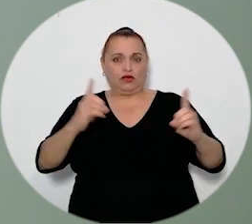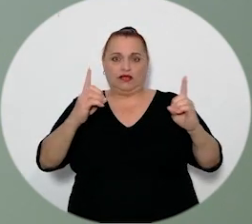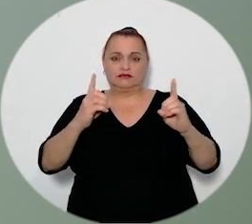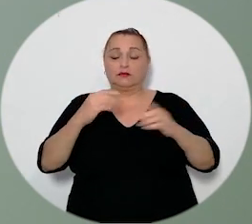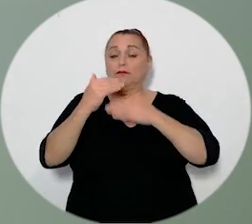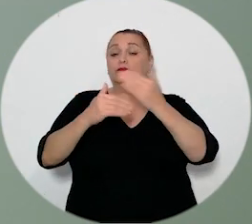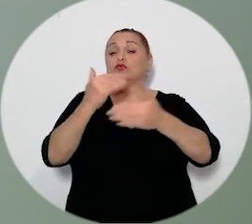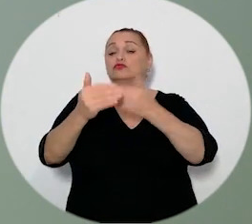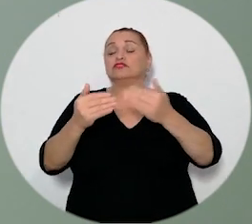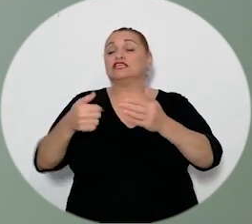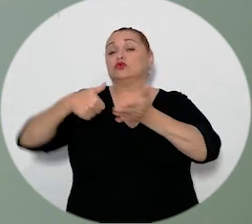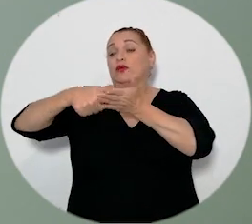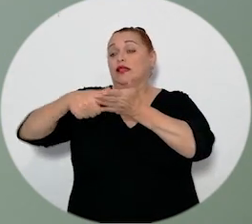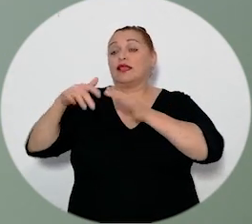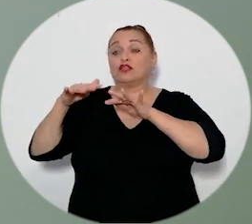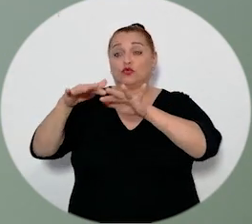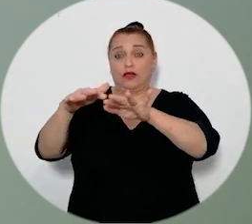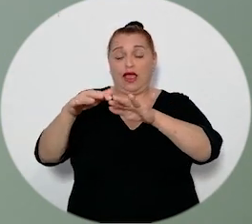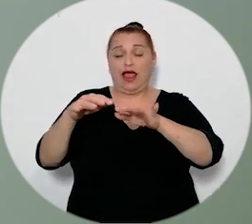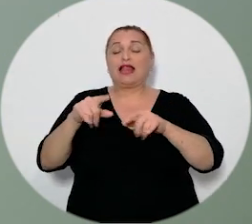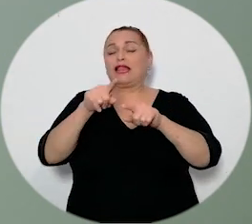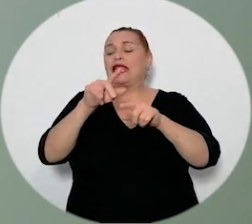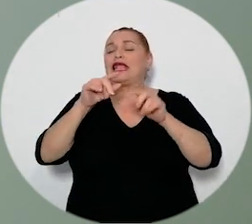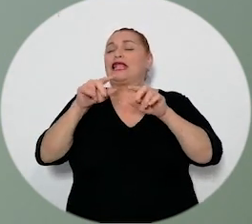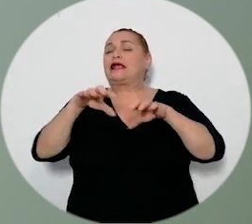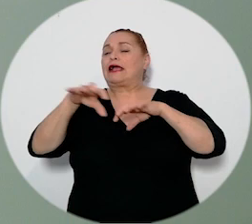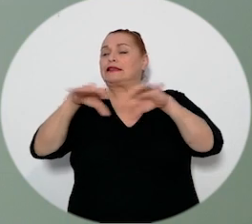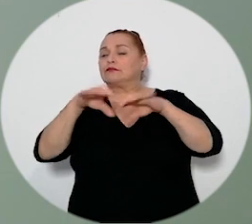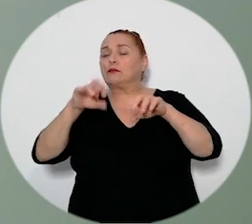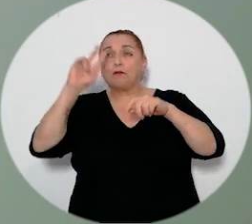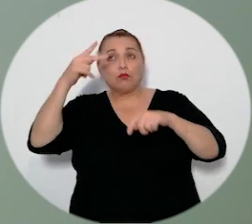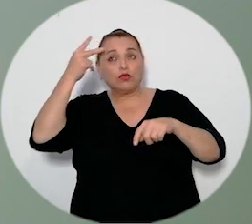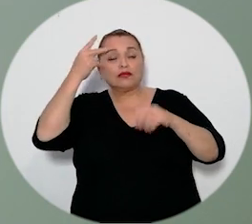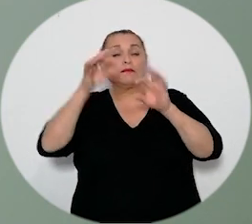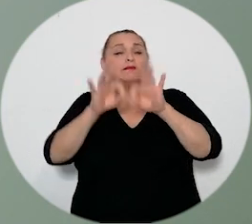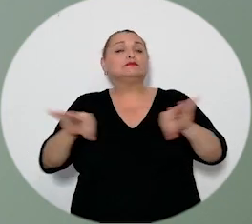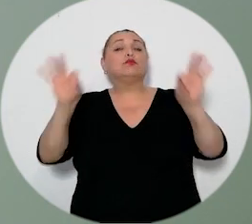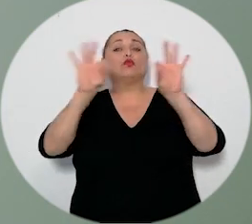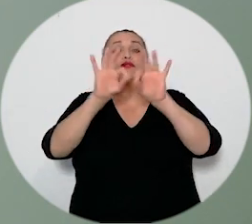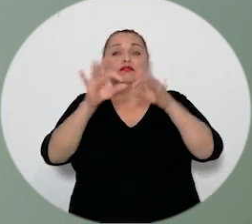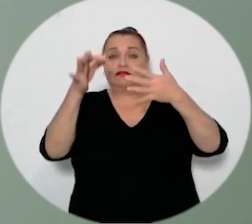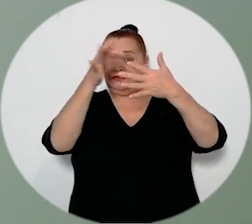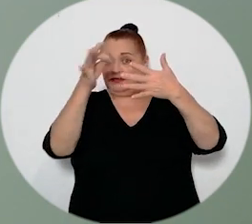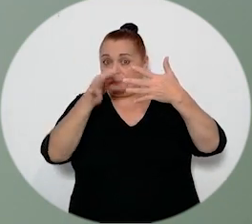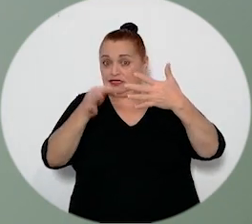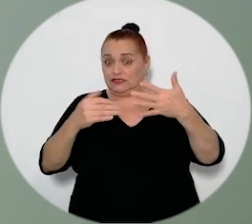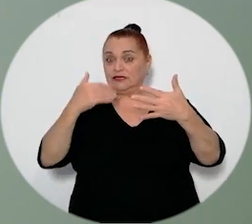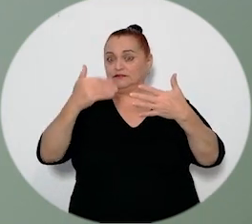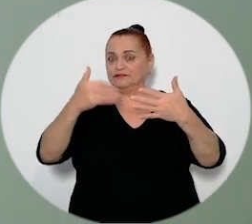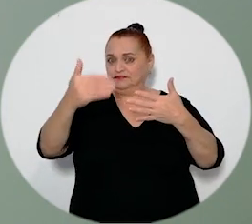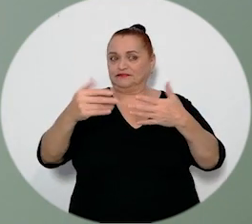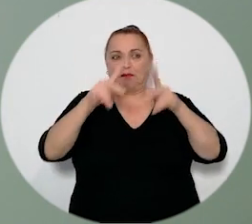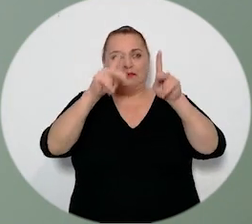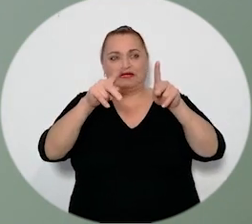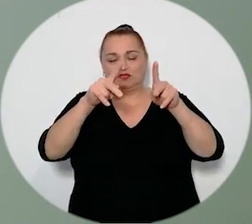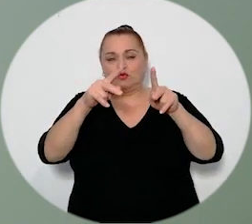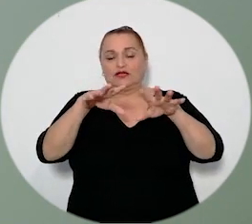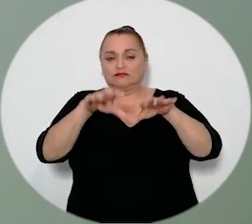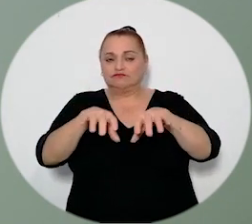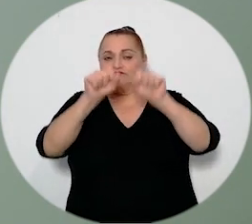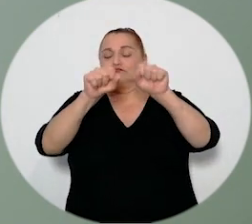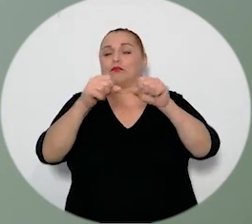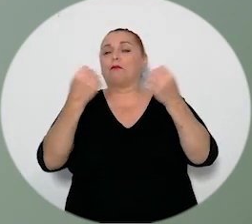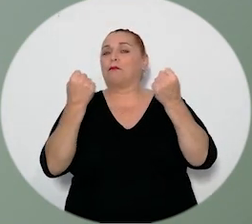es que el proceso electoral es la contienda política más importante, pues por su medio se elige, periódicamente, a quienes ejercerán el